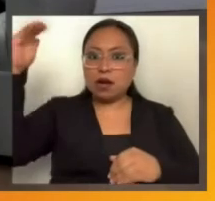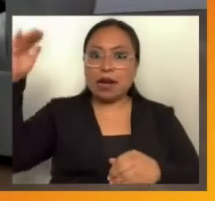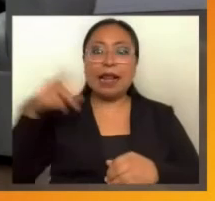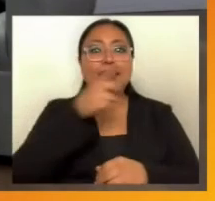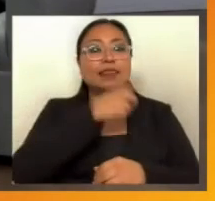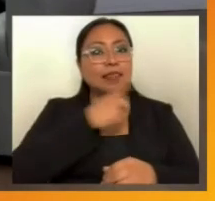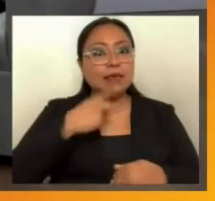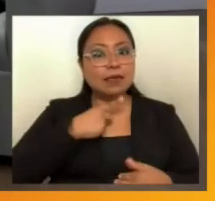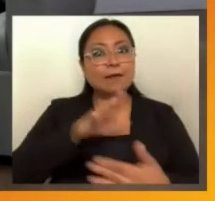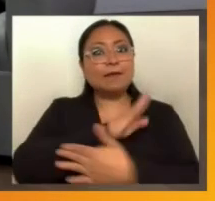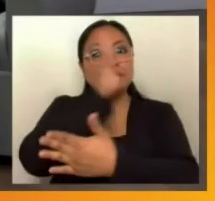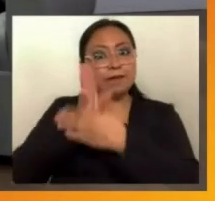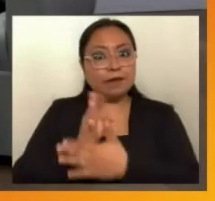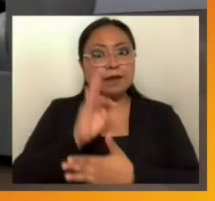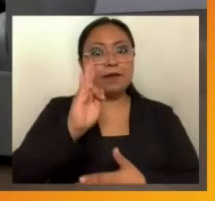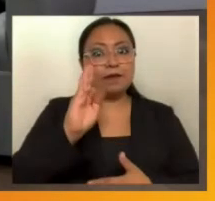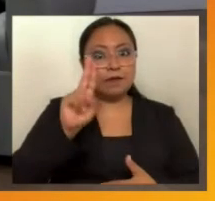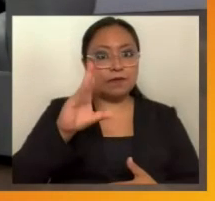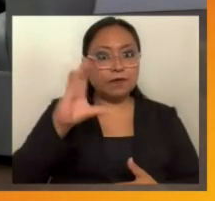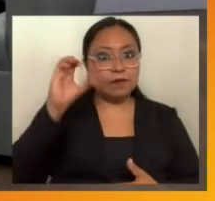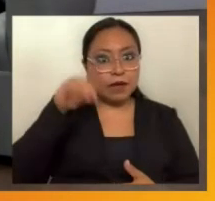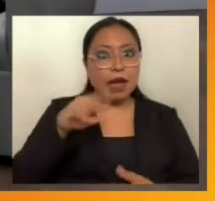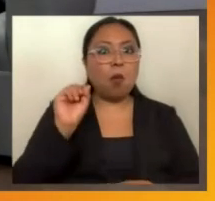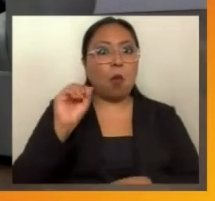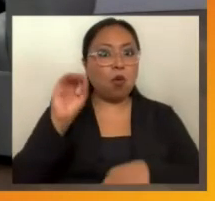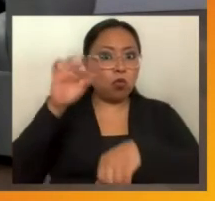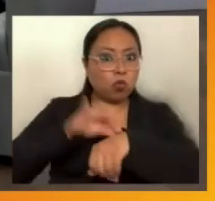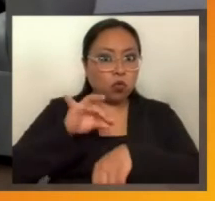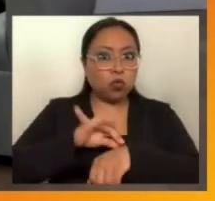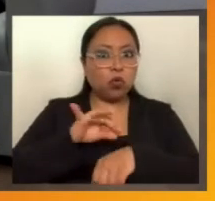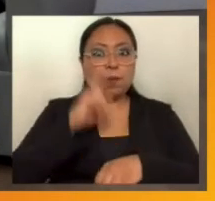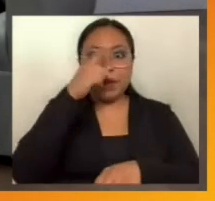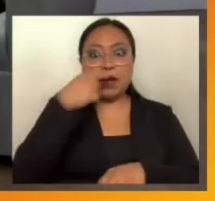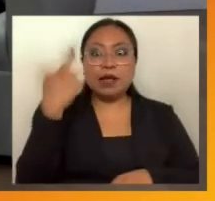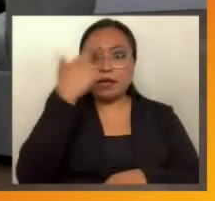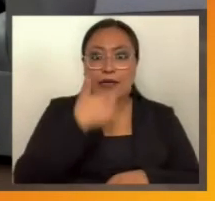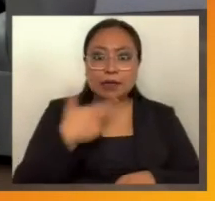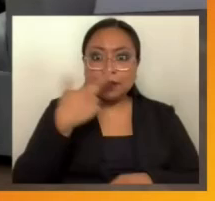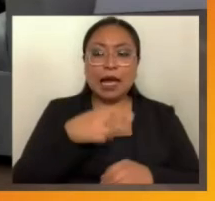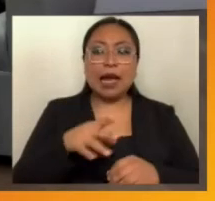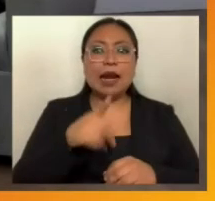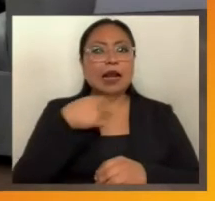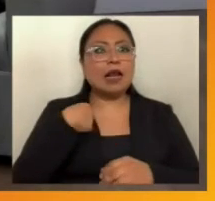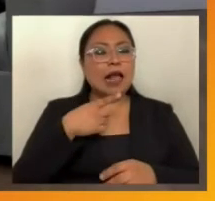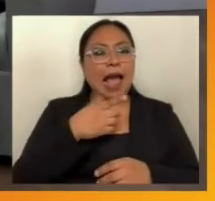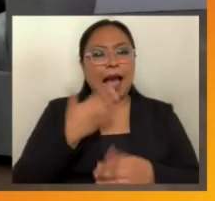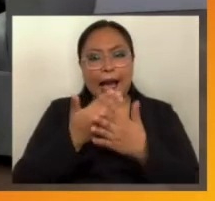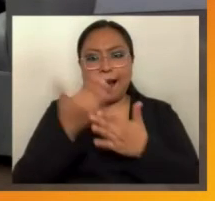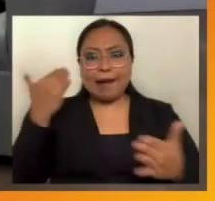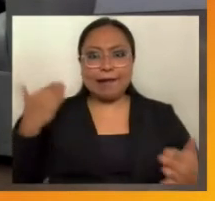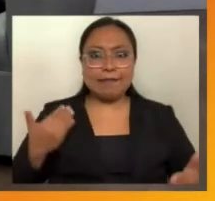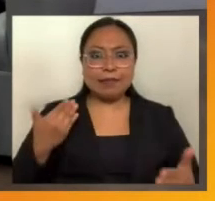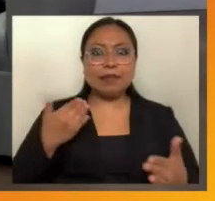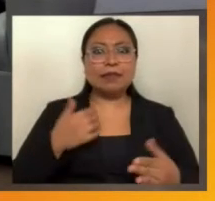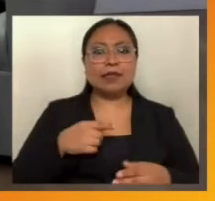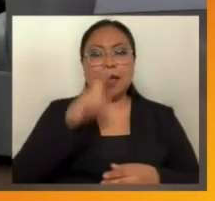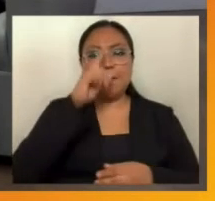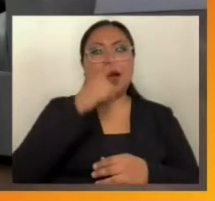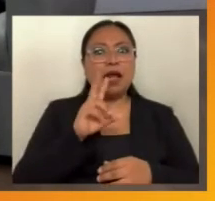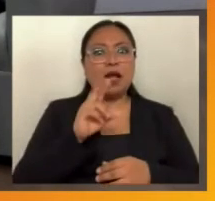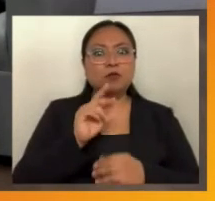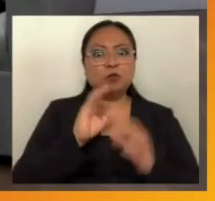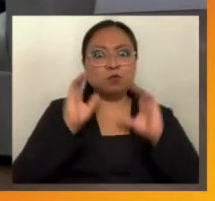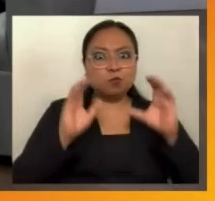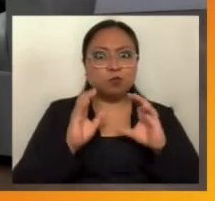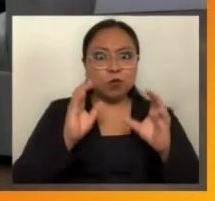acudir al médico cuando tengan alguna sospecha de algo, y desde luego pues la detección oportuna, ¿no? Que sabemos que es el principal mensaje